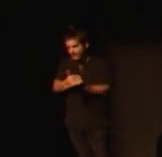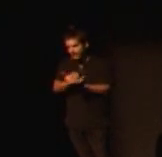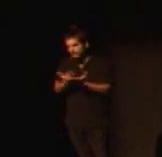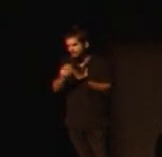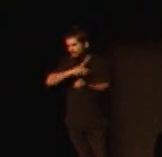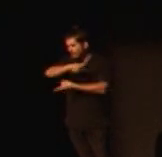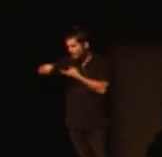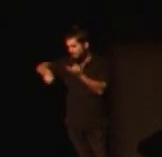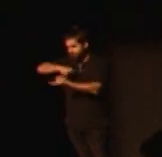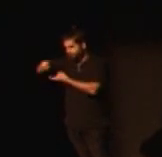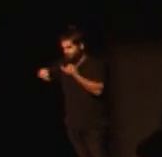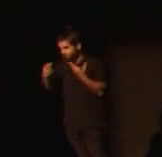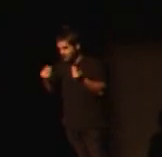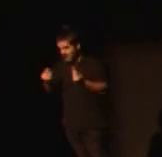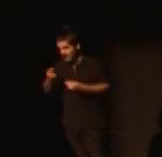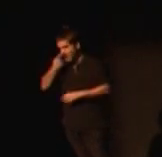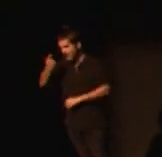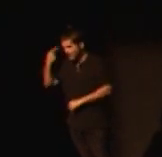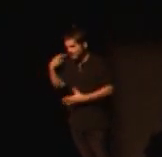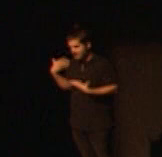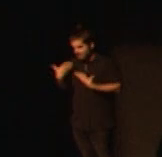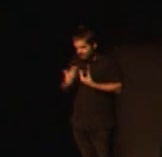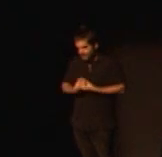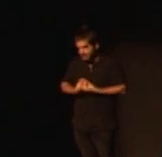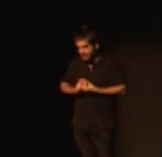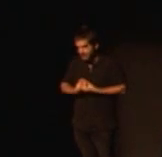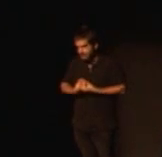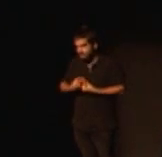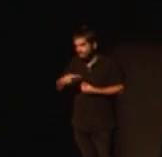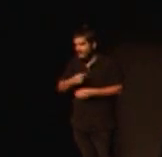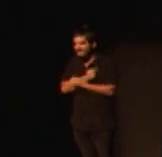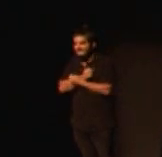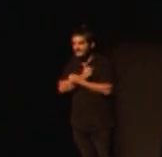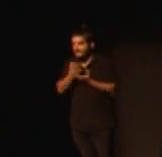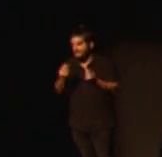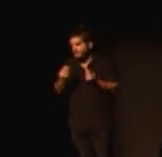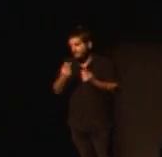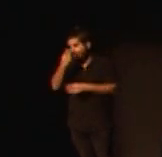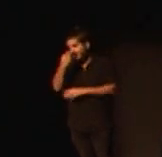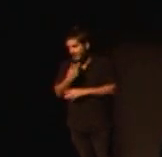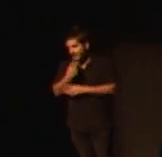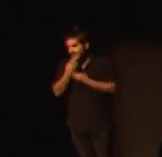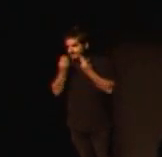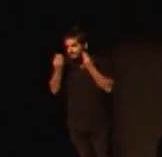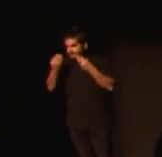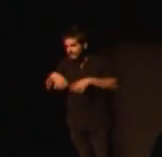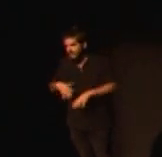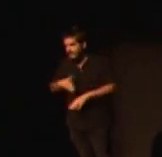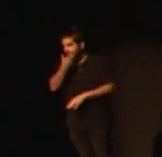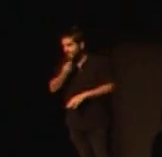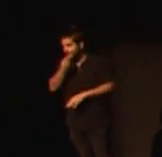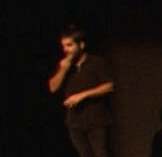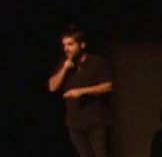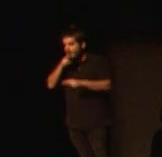aquí con nosotros y que quería esta casa con todo el alma y que seguro es una historia que sin duda sí que vale la pena contar. Se